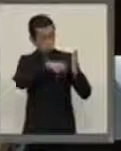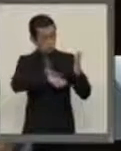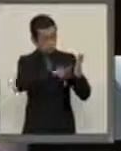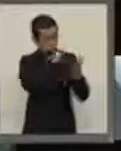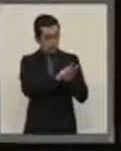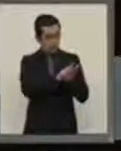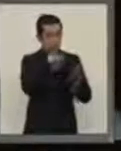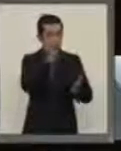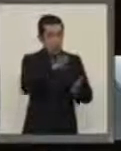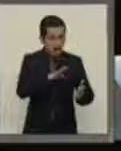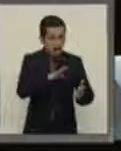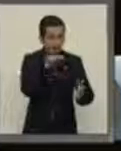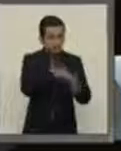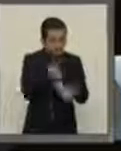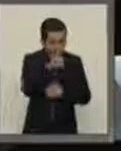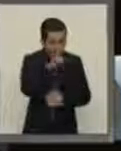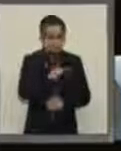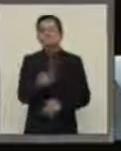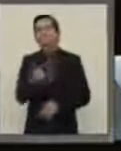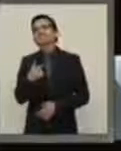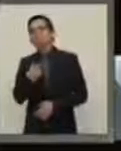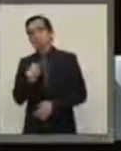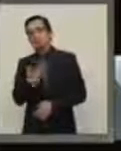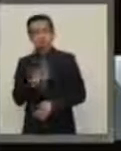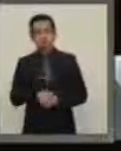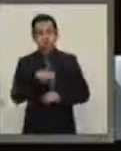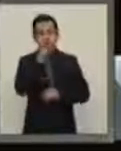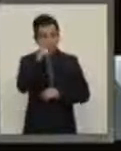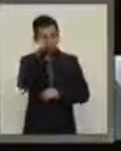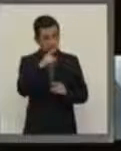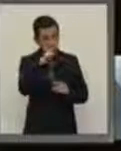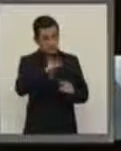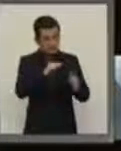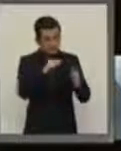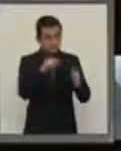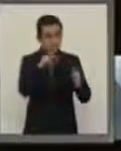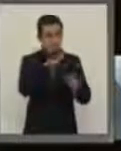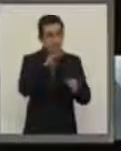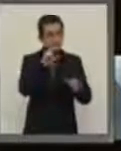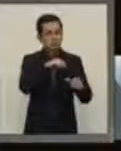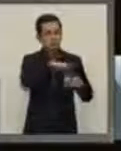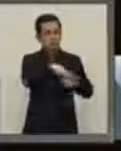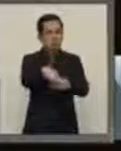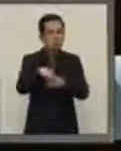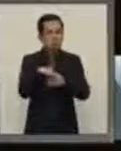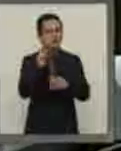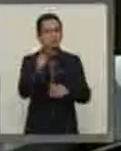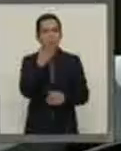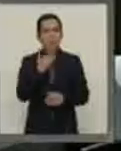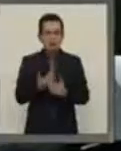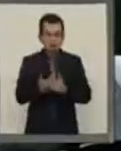estructurales. También hay que decir que así se asumen las consecuencias de los votos sin reflexión y